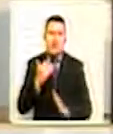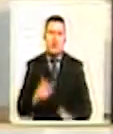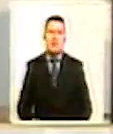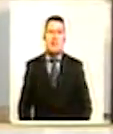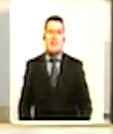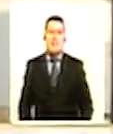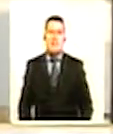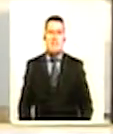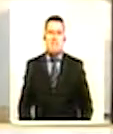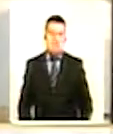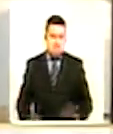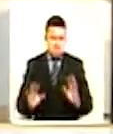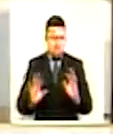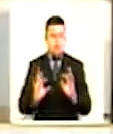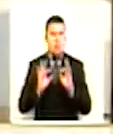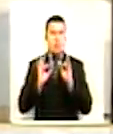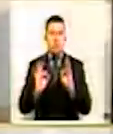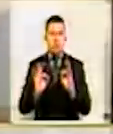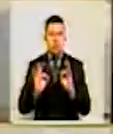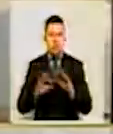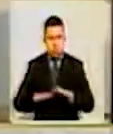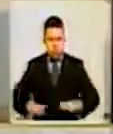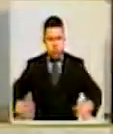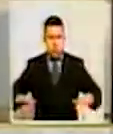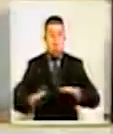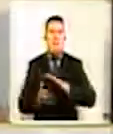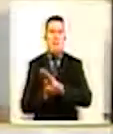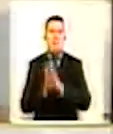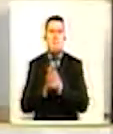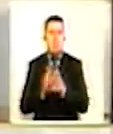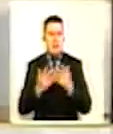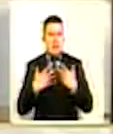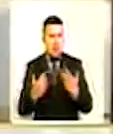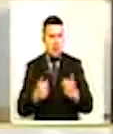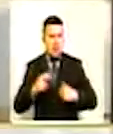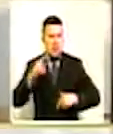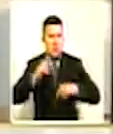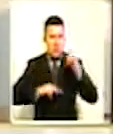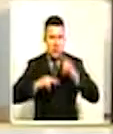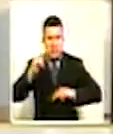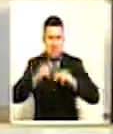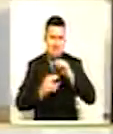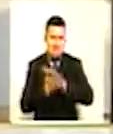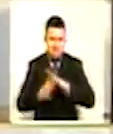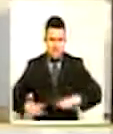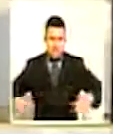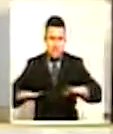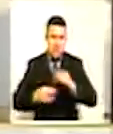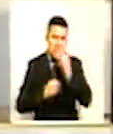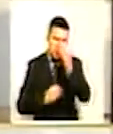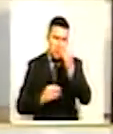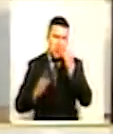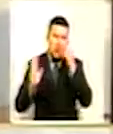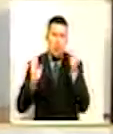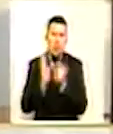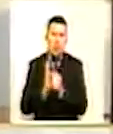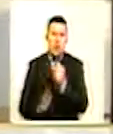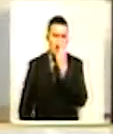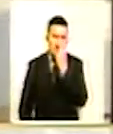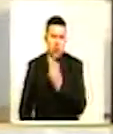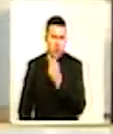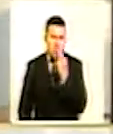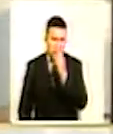humildad, que pueda garantizar que esos escenarios de paz que todos queremos construir obedezcan a